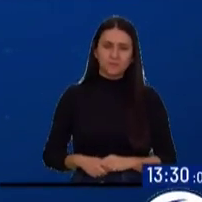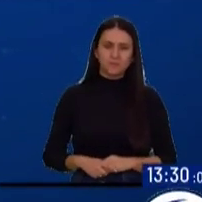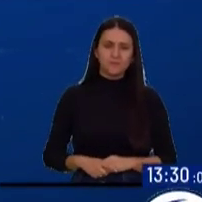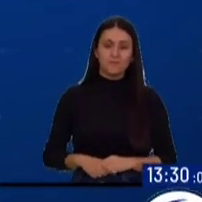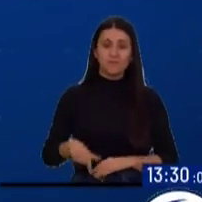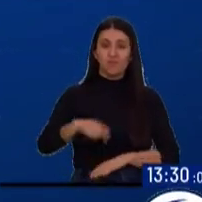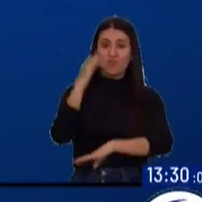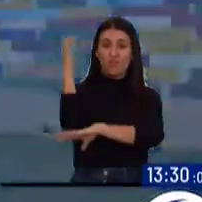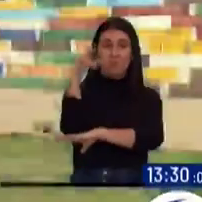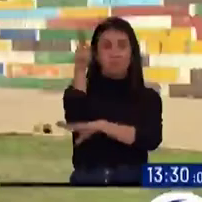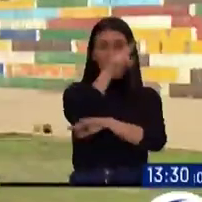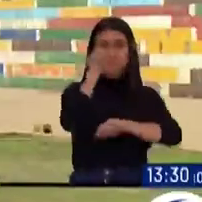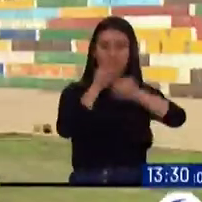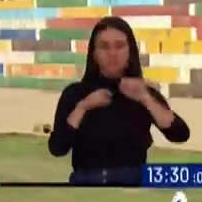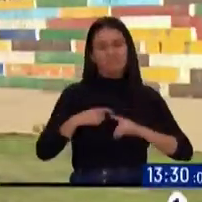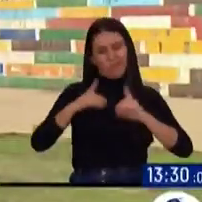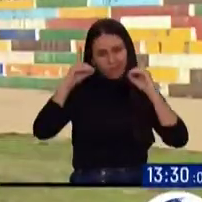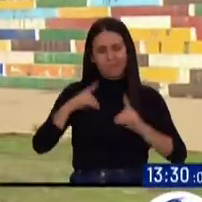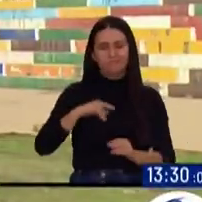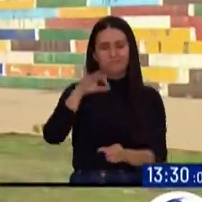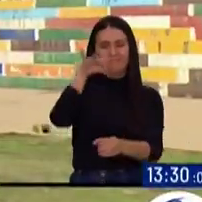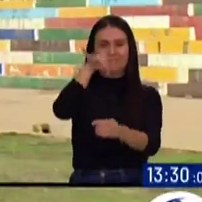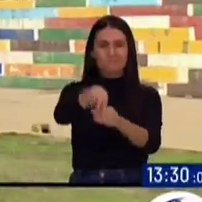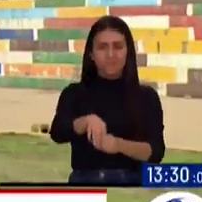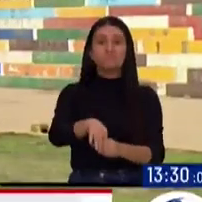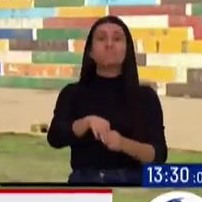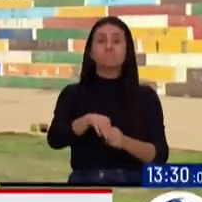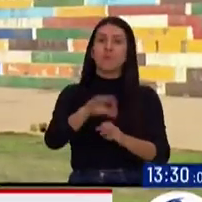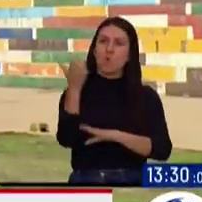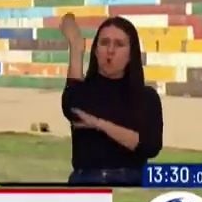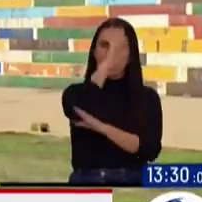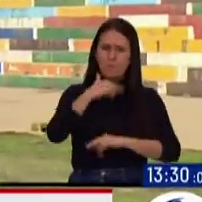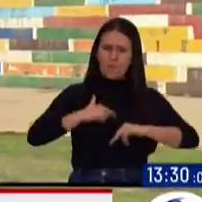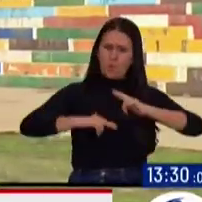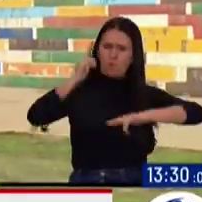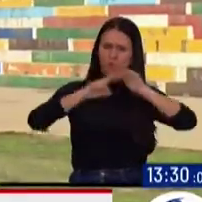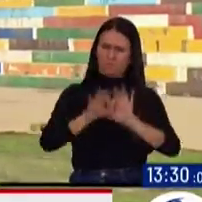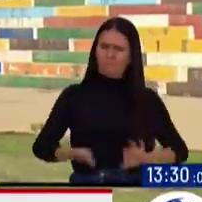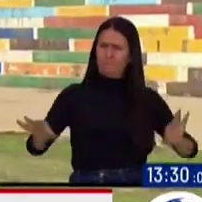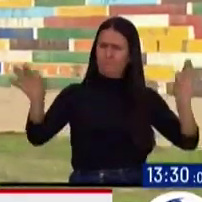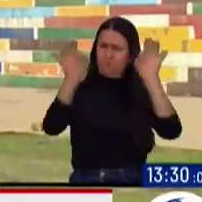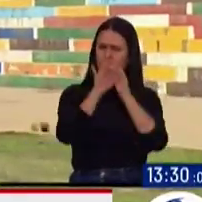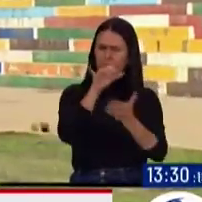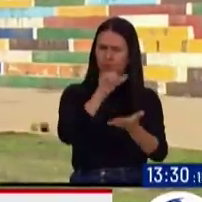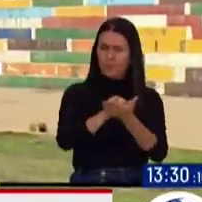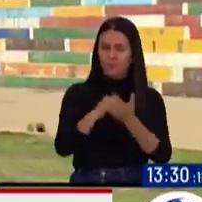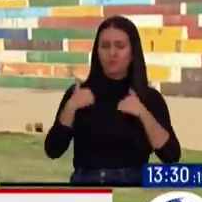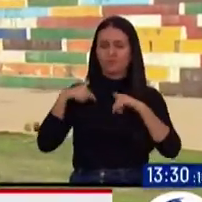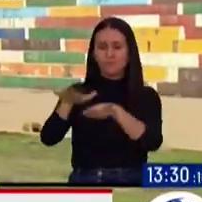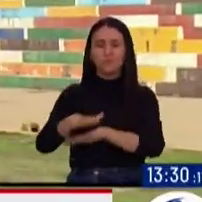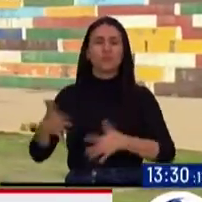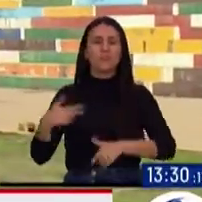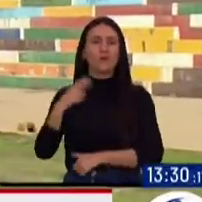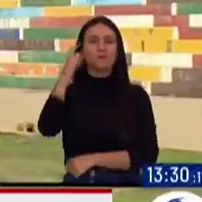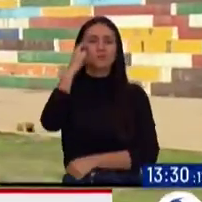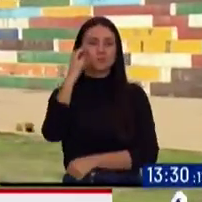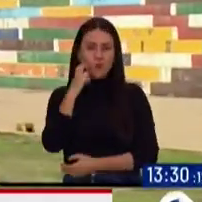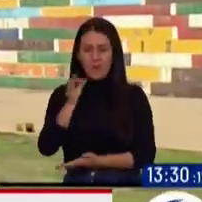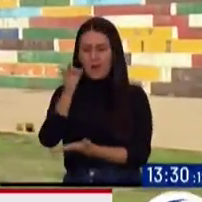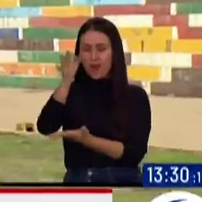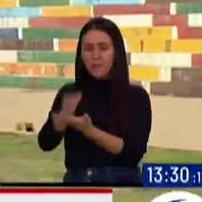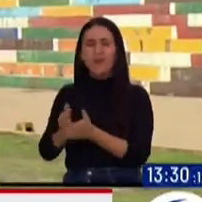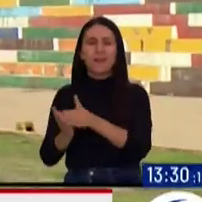Colombia decide 2023. El país se construye desde las regiones y por eso los estoy saludando desde la capital del departamento de Chocó. Estamos en